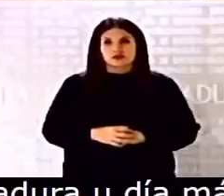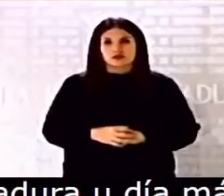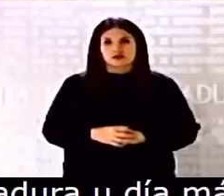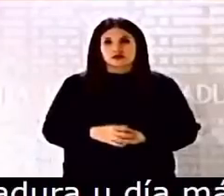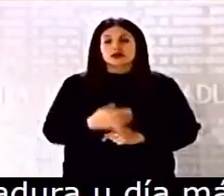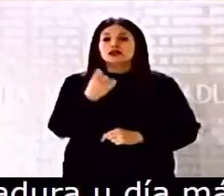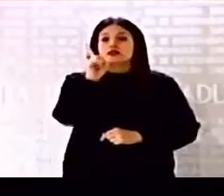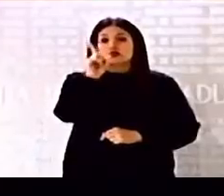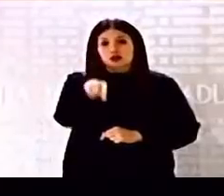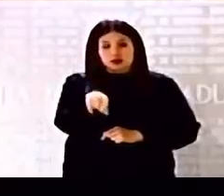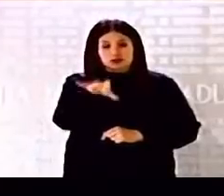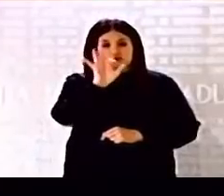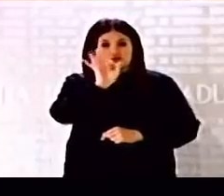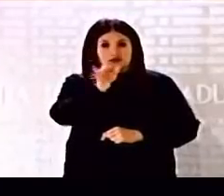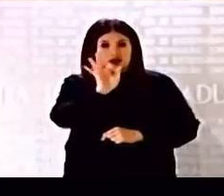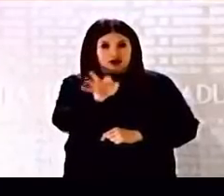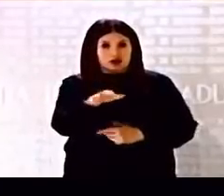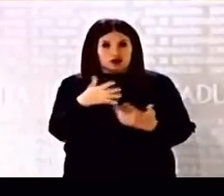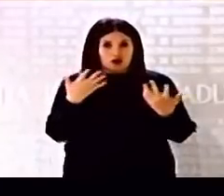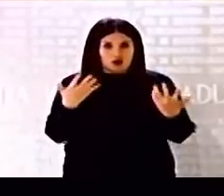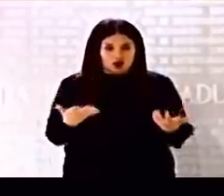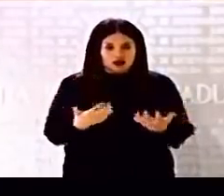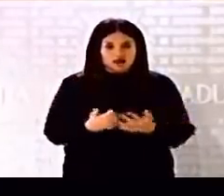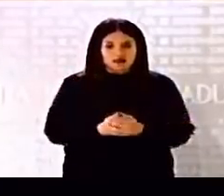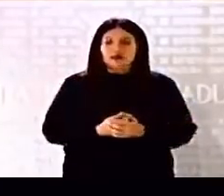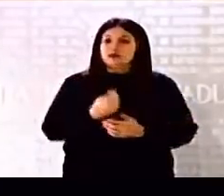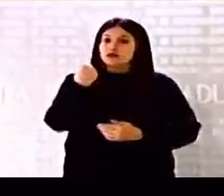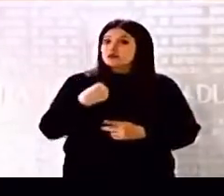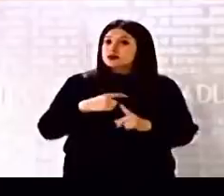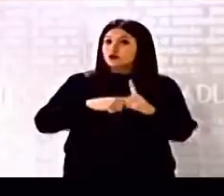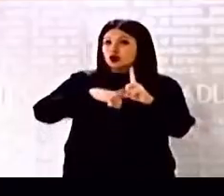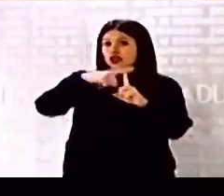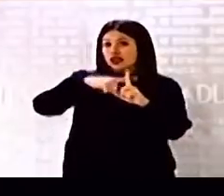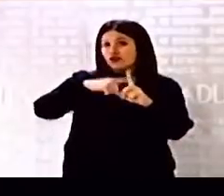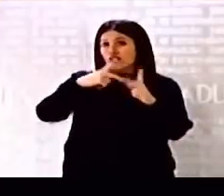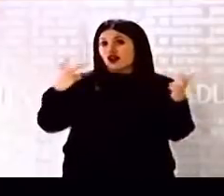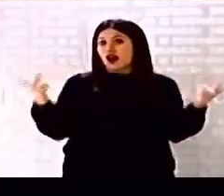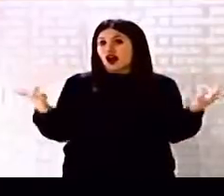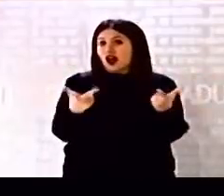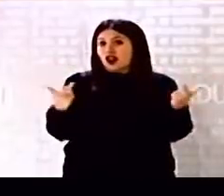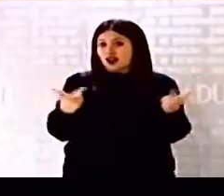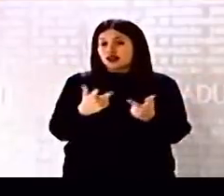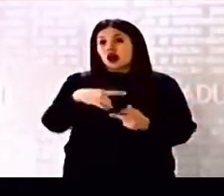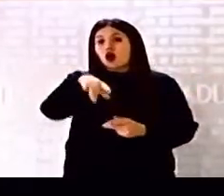Bien es verdad que ese nivel de alerta 1